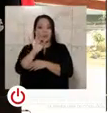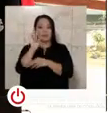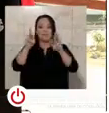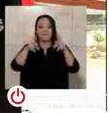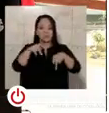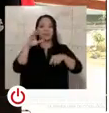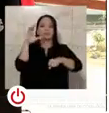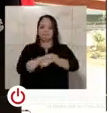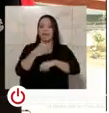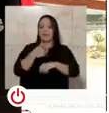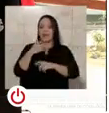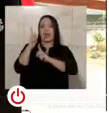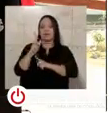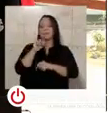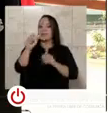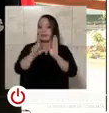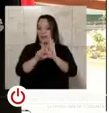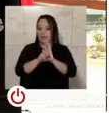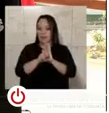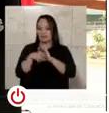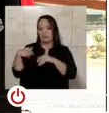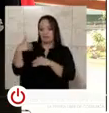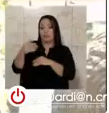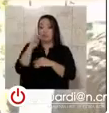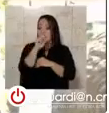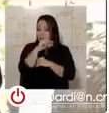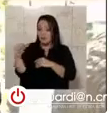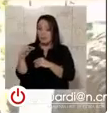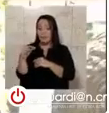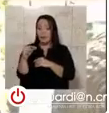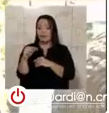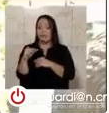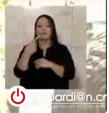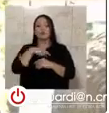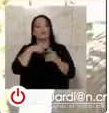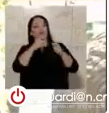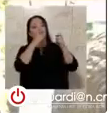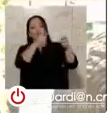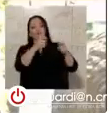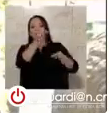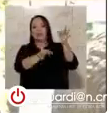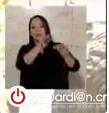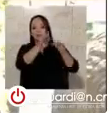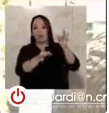armas ilegales. Y en este tiempo, en solo una semana, hemos pasado ante los tribunales de justicia